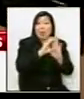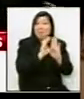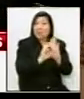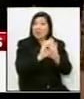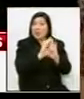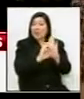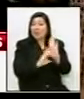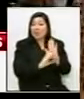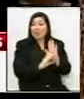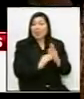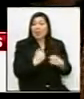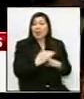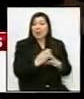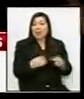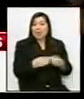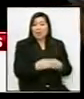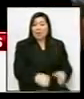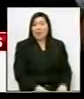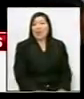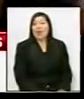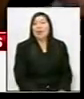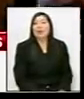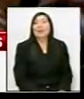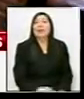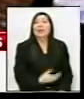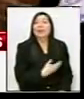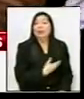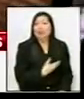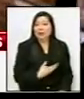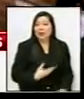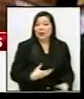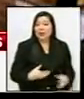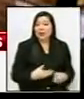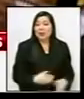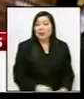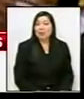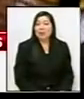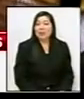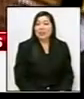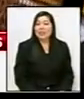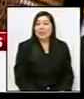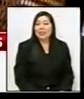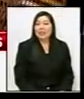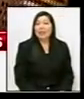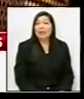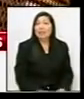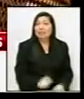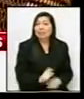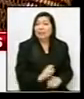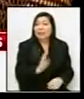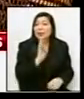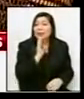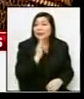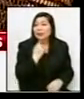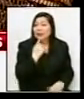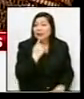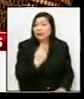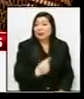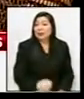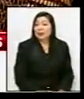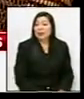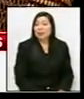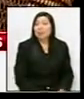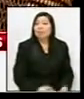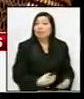yendo a conforme el presidente de la comisión, el instructor ha planteado,